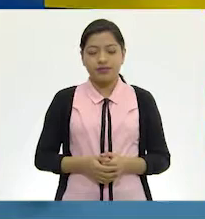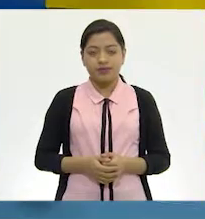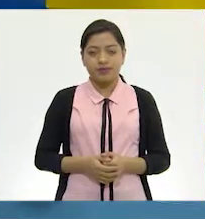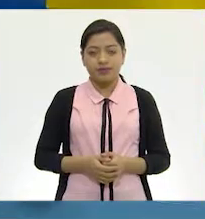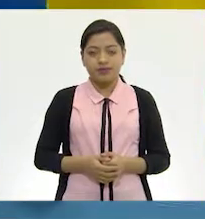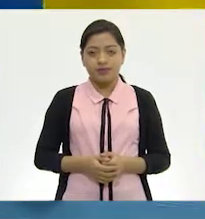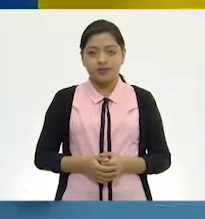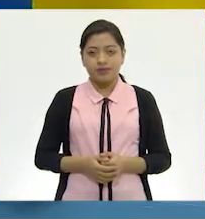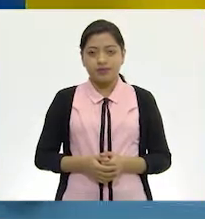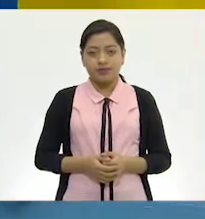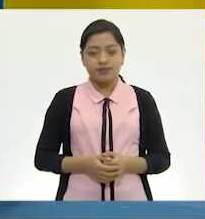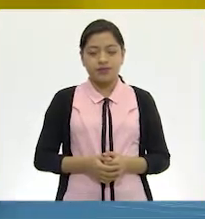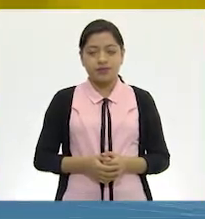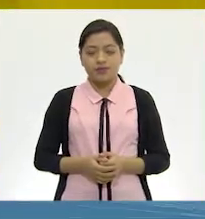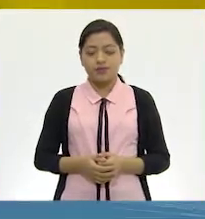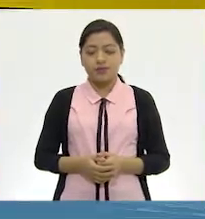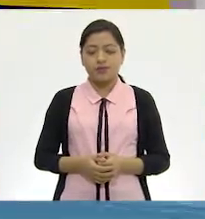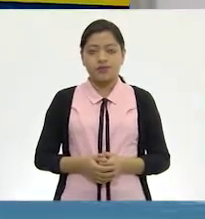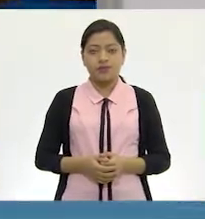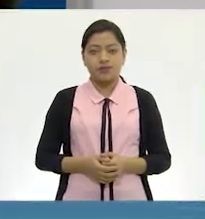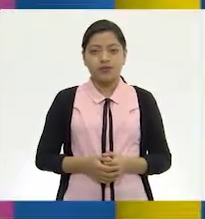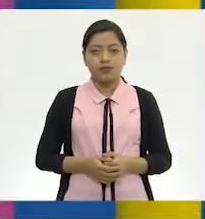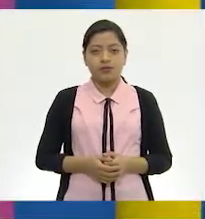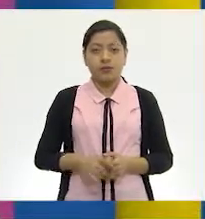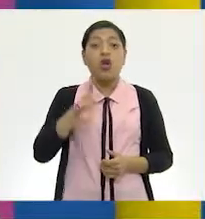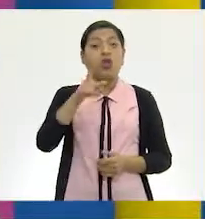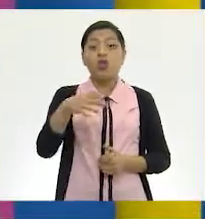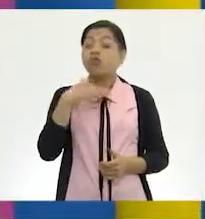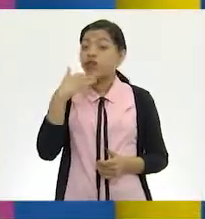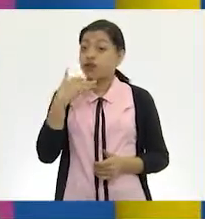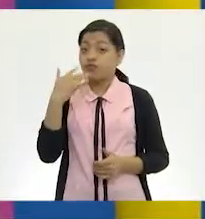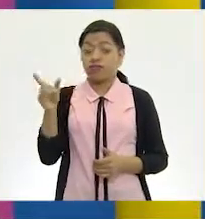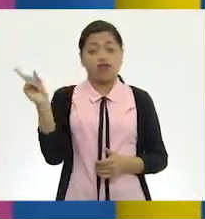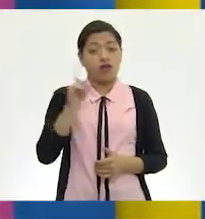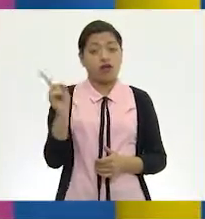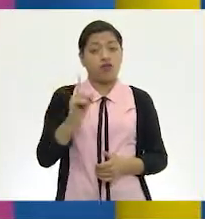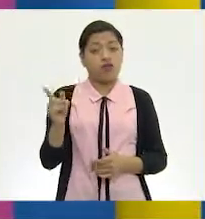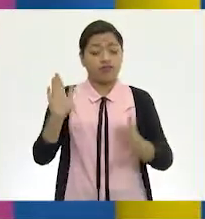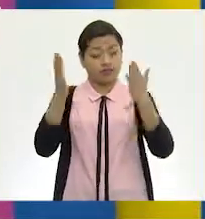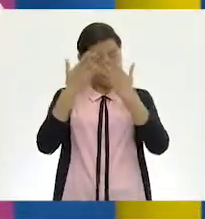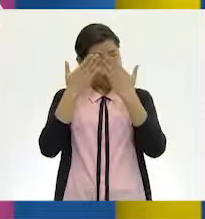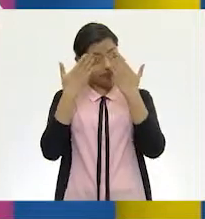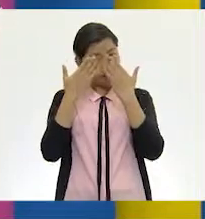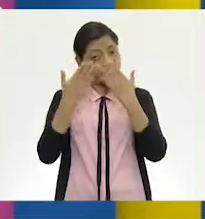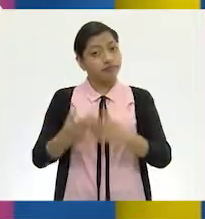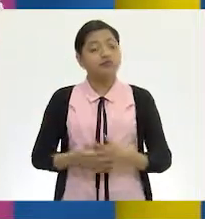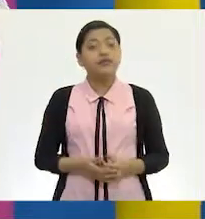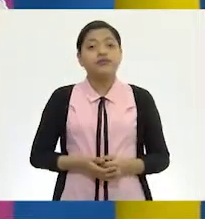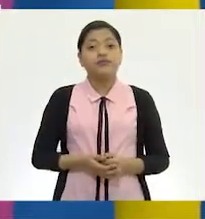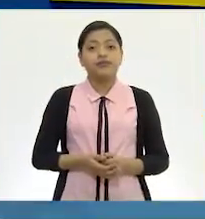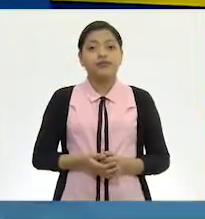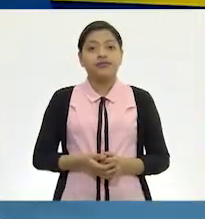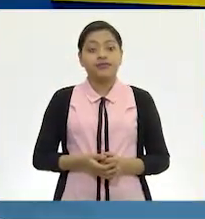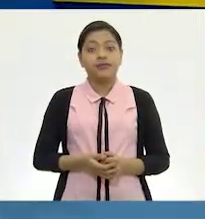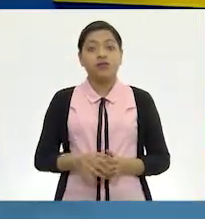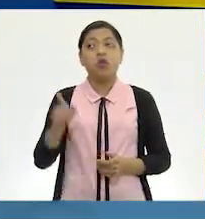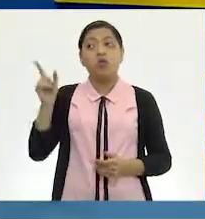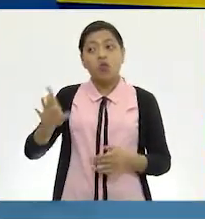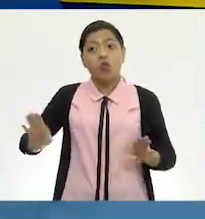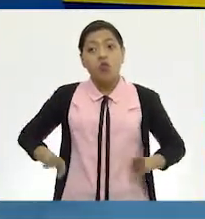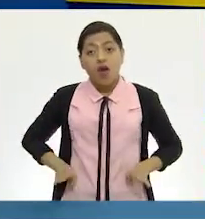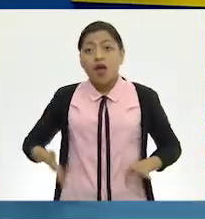Ustedes me dicen, ¿eh? Yo no voy a ver. No hagas trampa, no, María, sí, por favor, porque tenemos que dar el buen